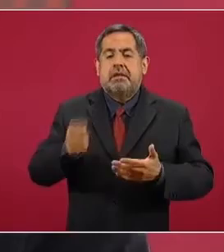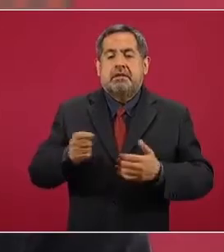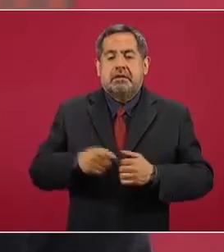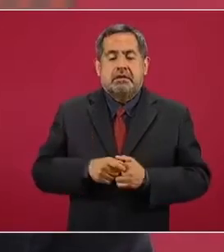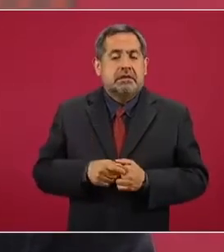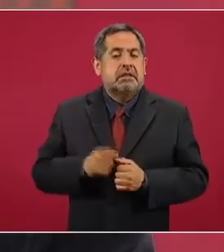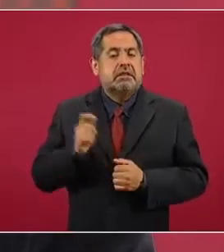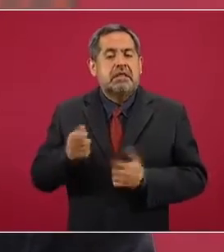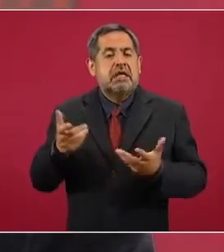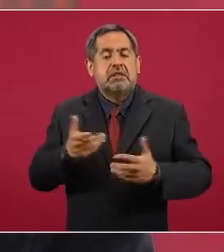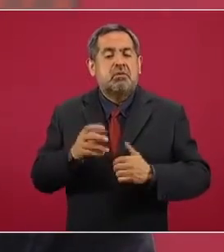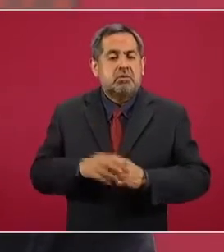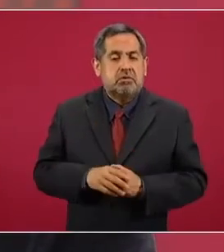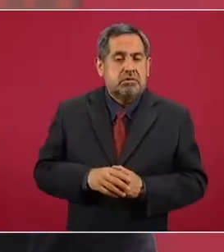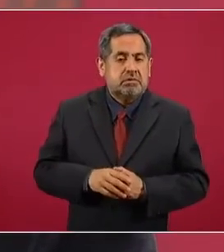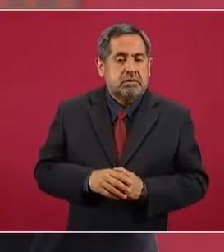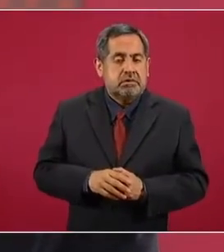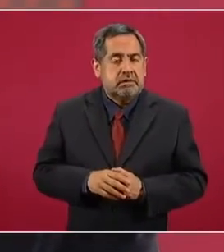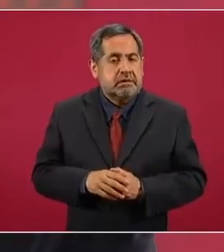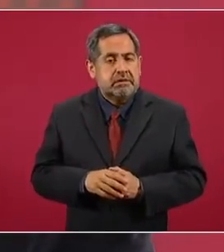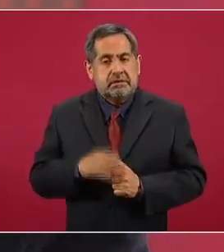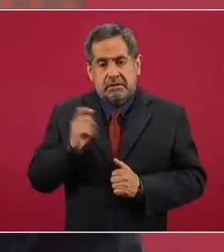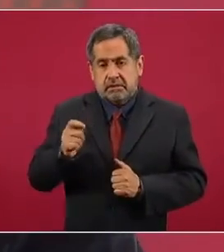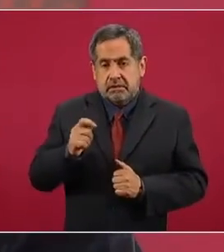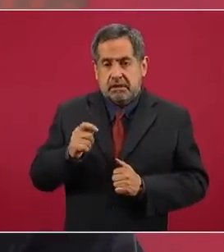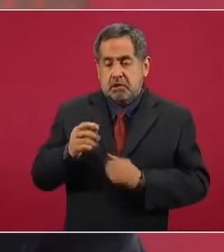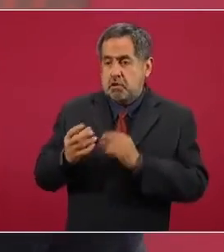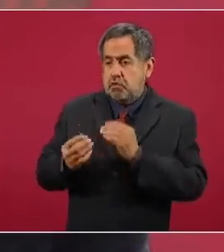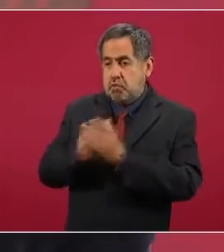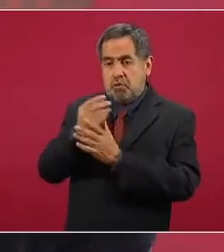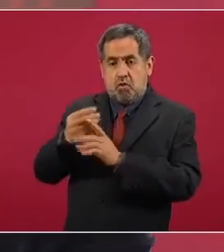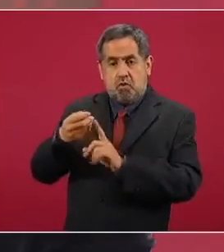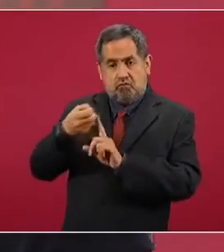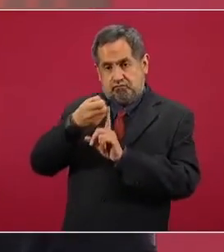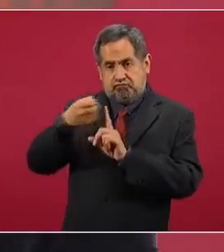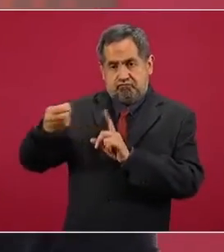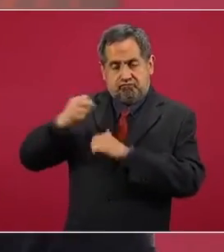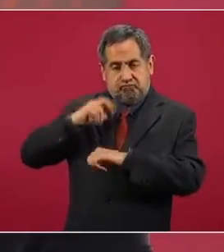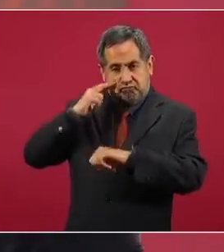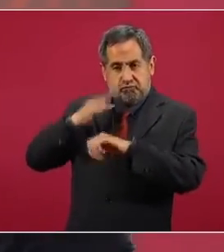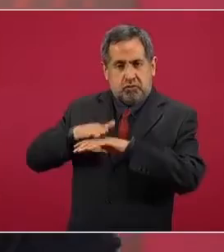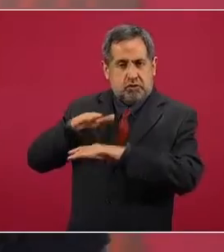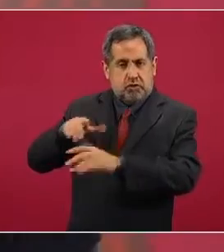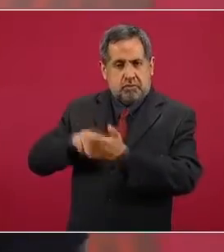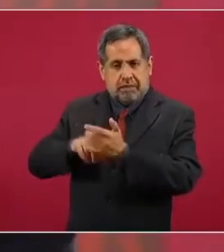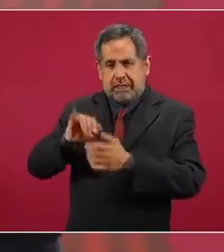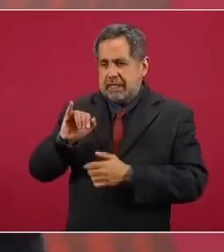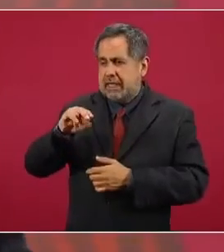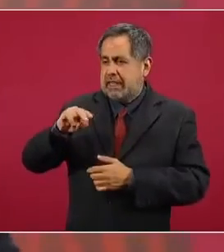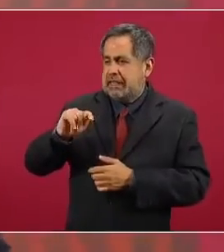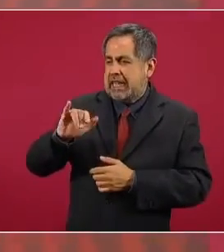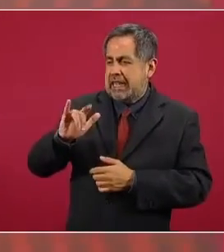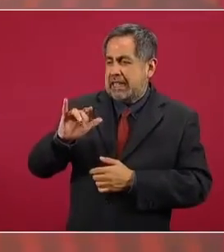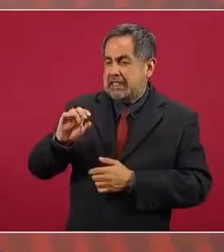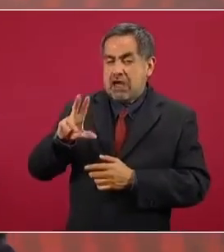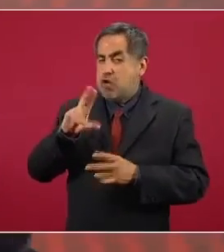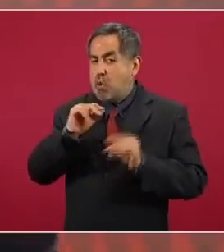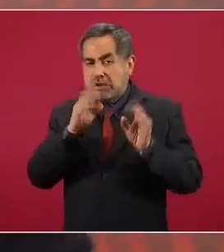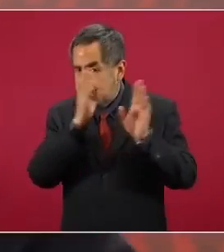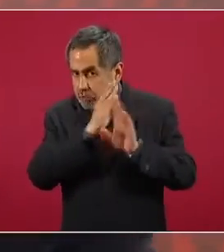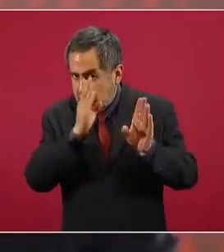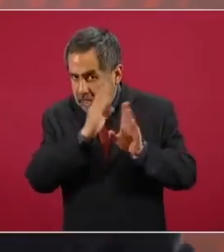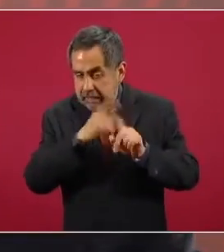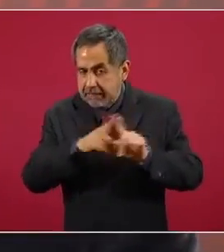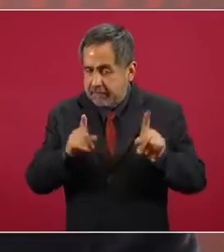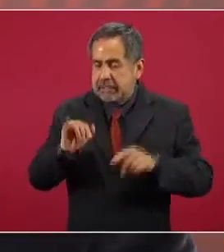lo que se hace es que en el nuevo organismo de inteligencia, que no de espionaje,